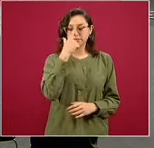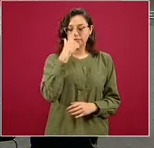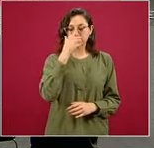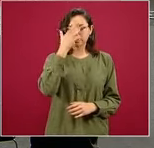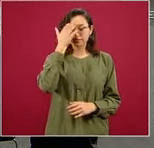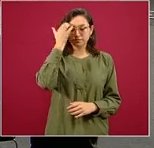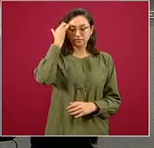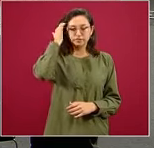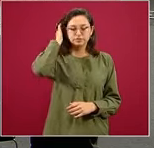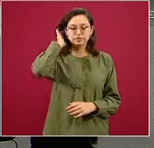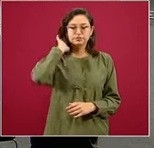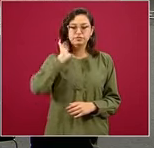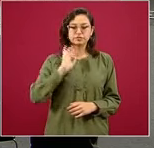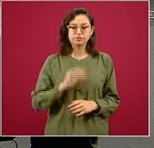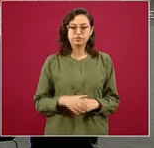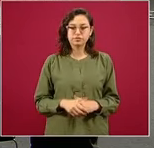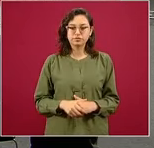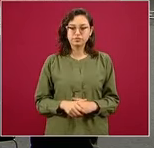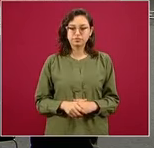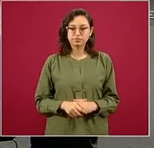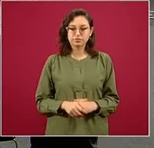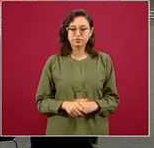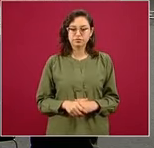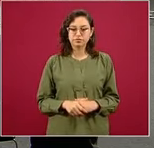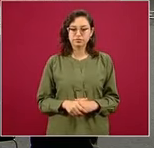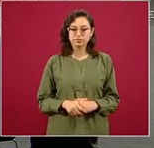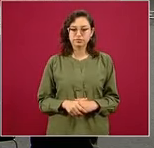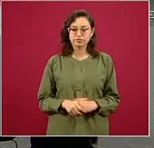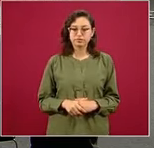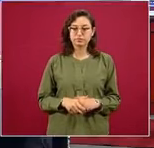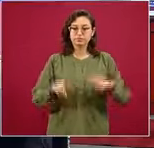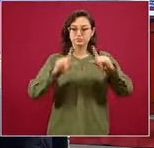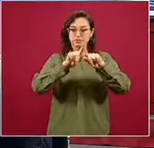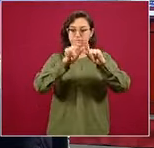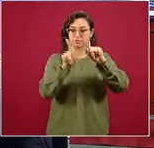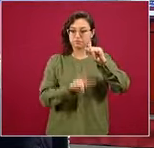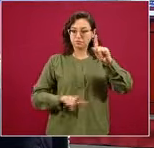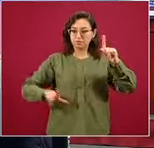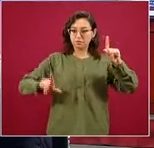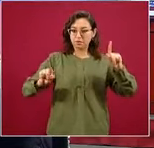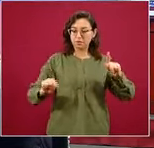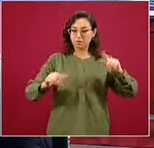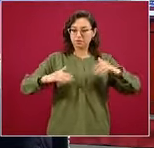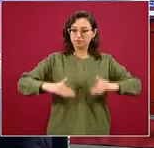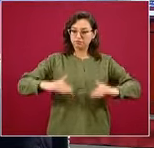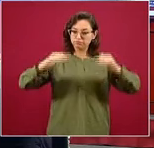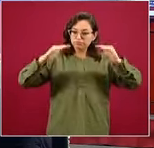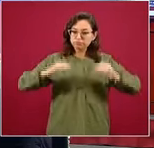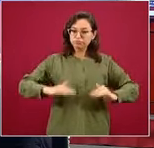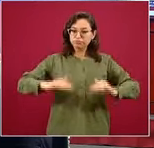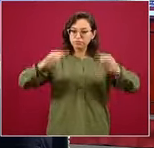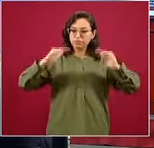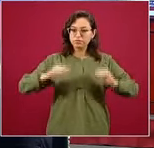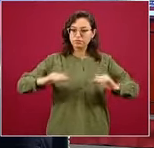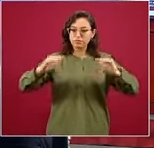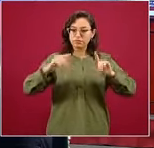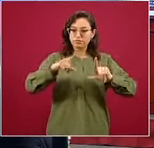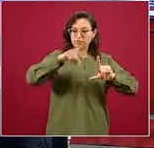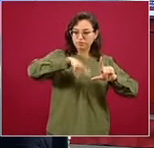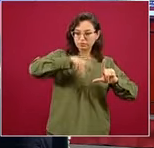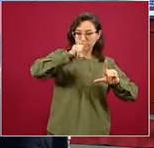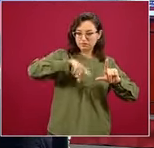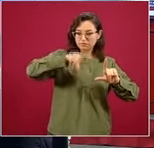Perfecto, ya quedó. Entonces, ahora vámonos abajo. A partir de este mapa, si lo pueden ir subiendo, se despliegan las